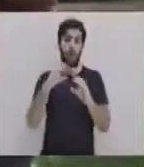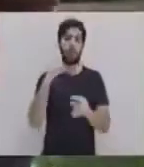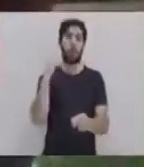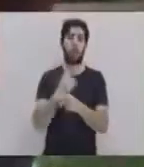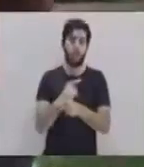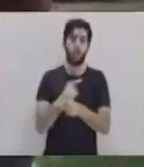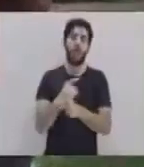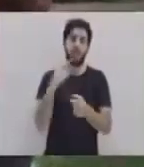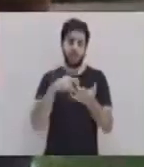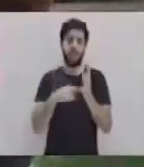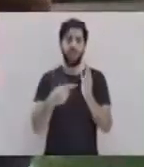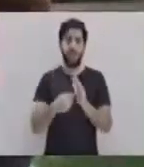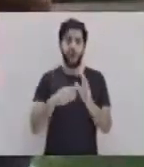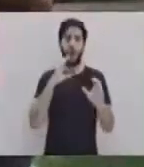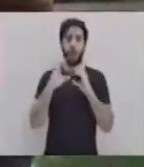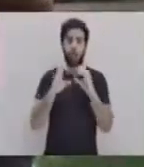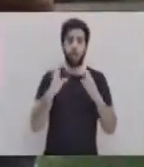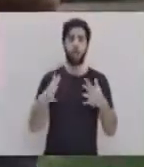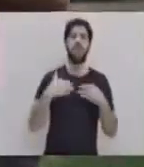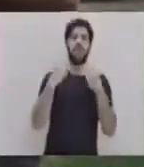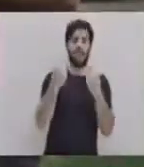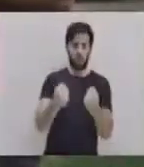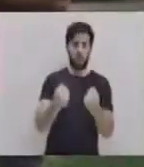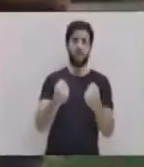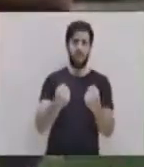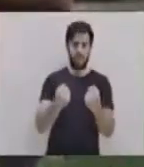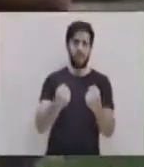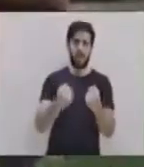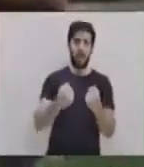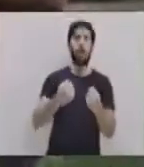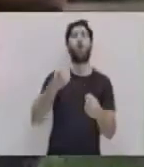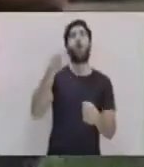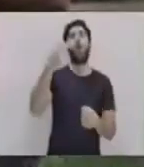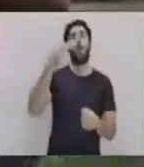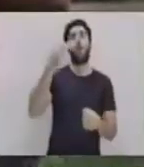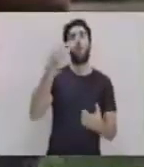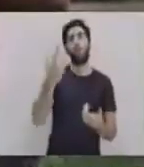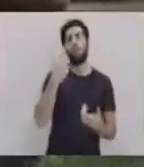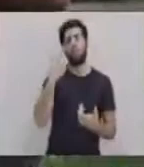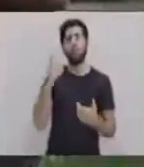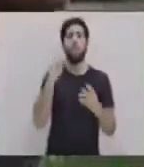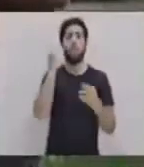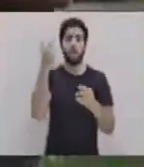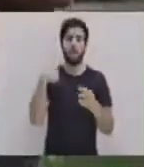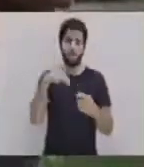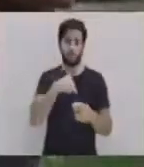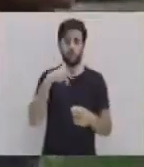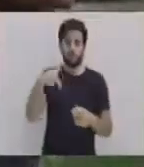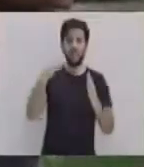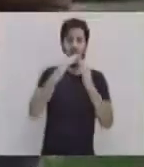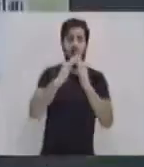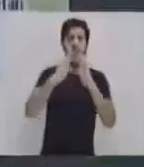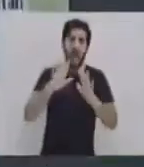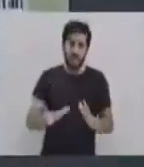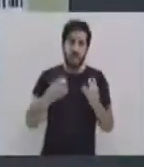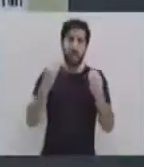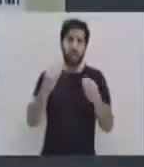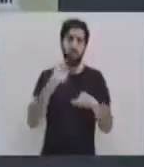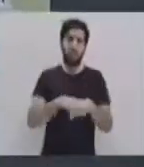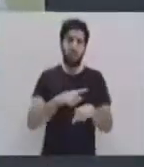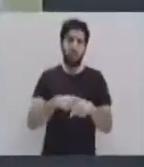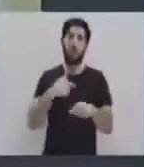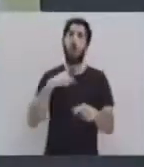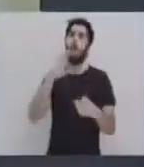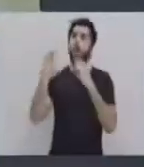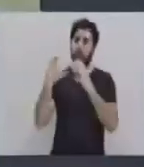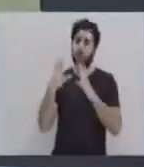comunicación asertiva. ¿Qué ejercicios podríamos practicar en casa? Un ejercicio podría ser muy pertinente es cuando alguien en casa, ya sea un hermano o